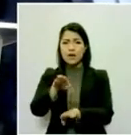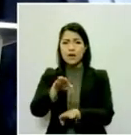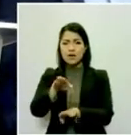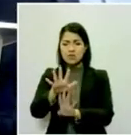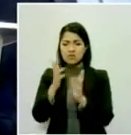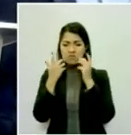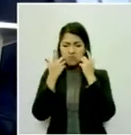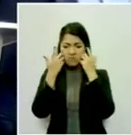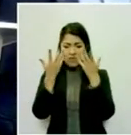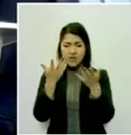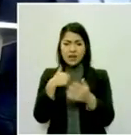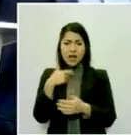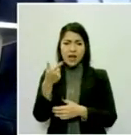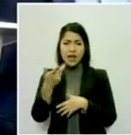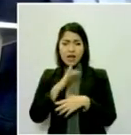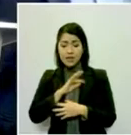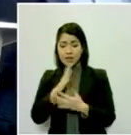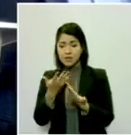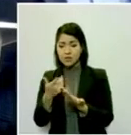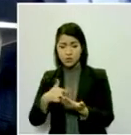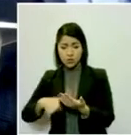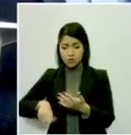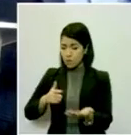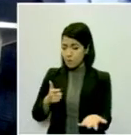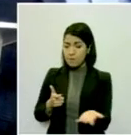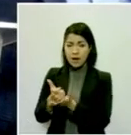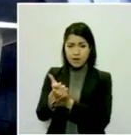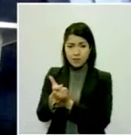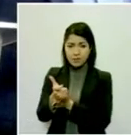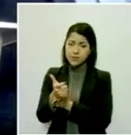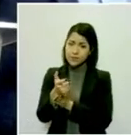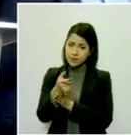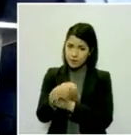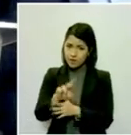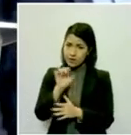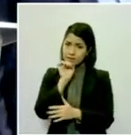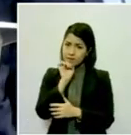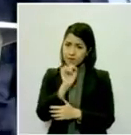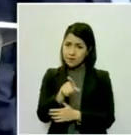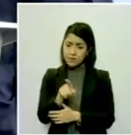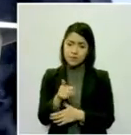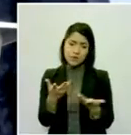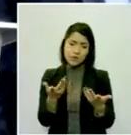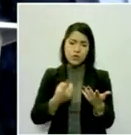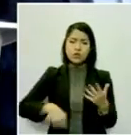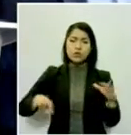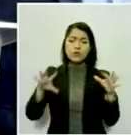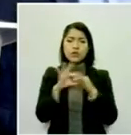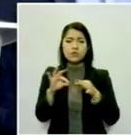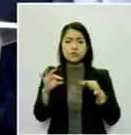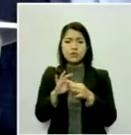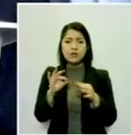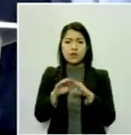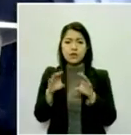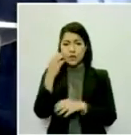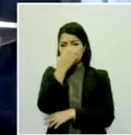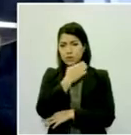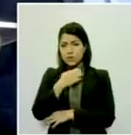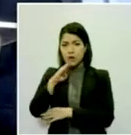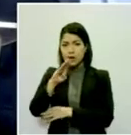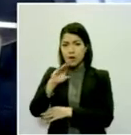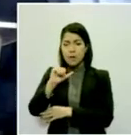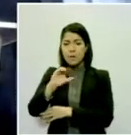cual quieren tener la tarjeta de nómina. Y también hablaremos del Colegio Bachilleres,